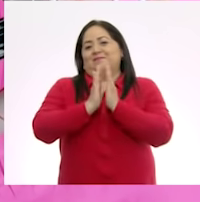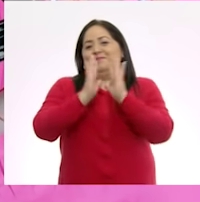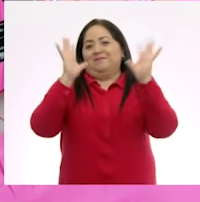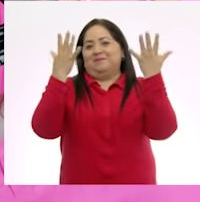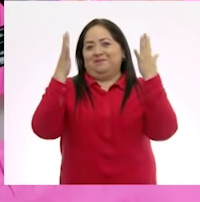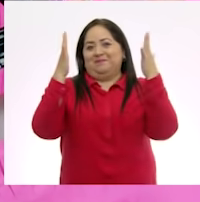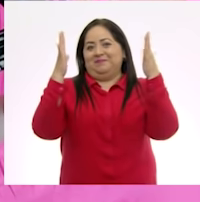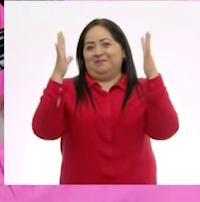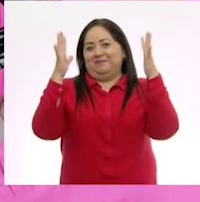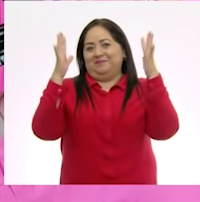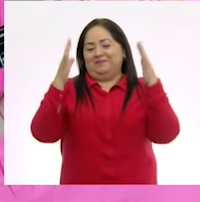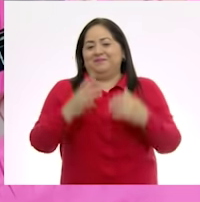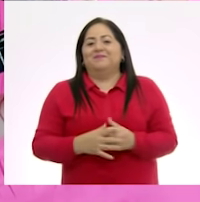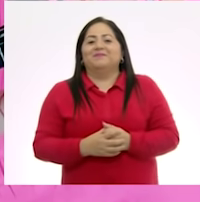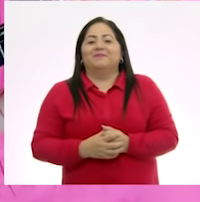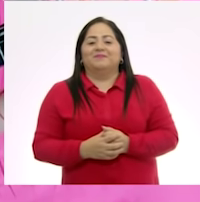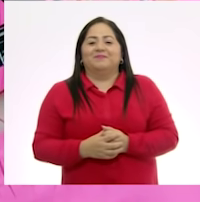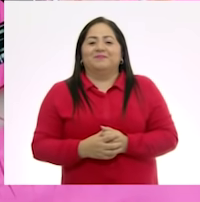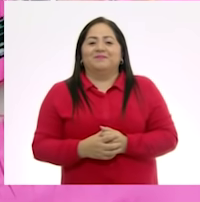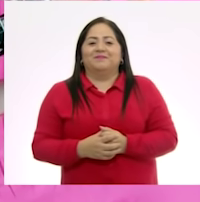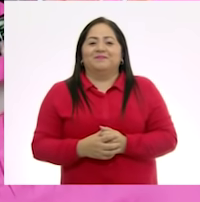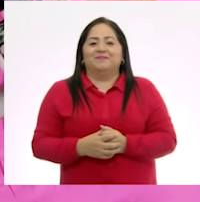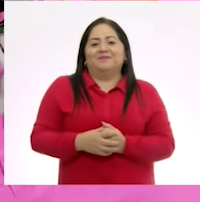aplaudir. ¡Y viene!